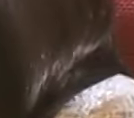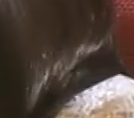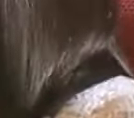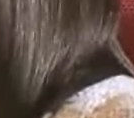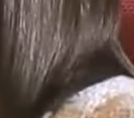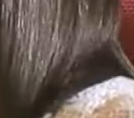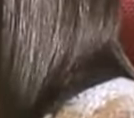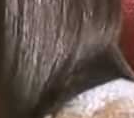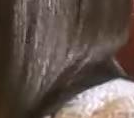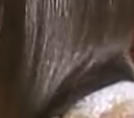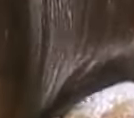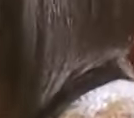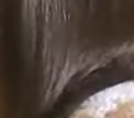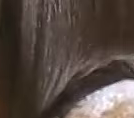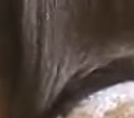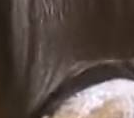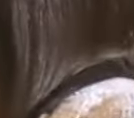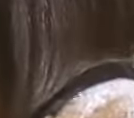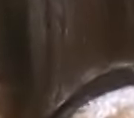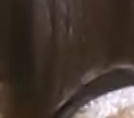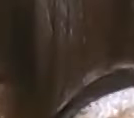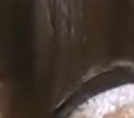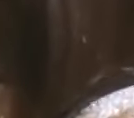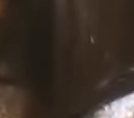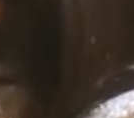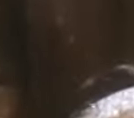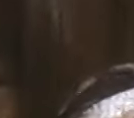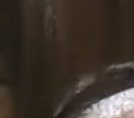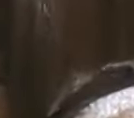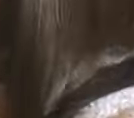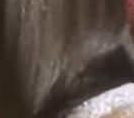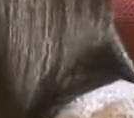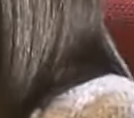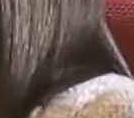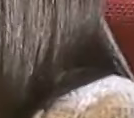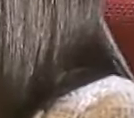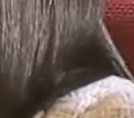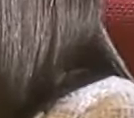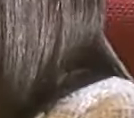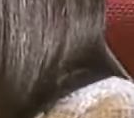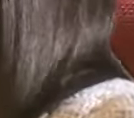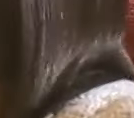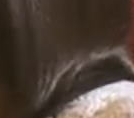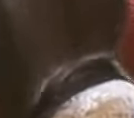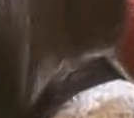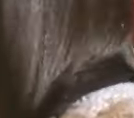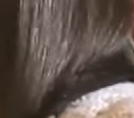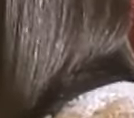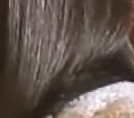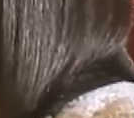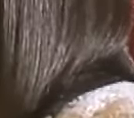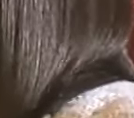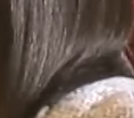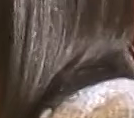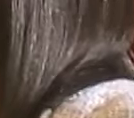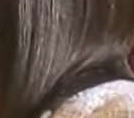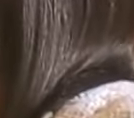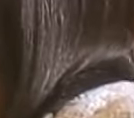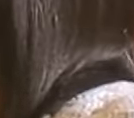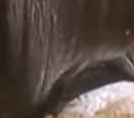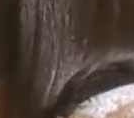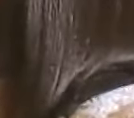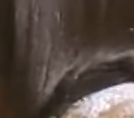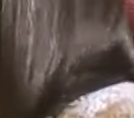estado Zulia. ¿Tendrán un espacio dentro del comando el día domingo 3 de diciembre? También me gustaría saber